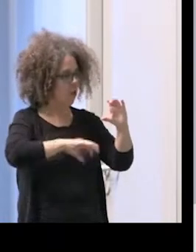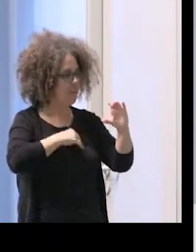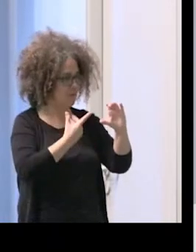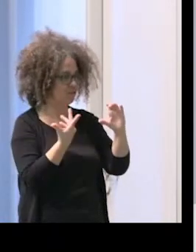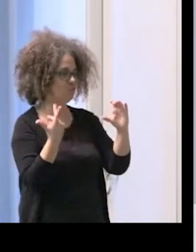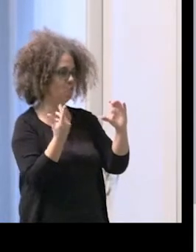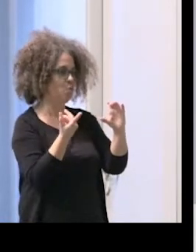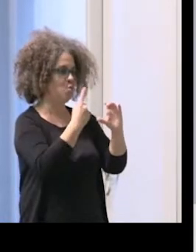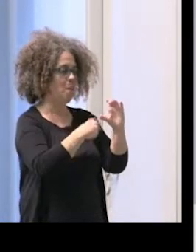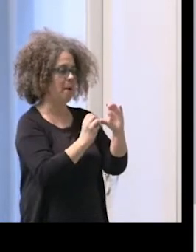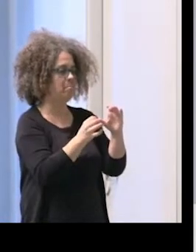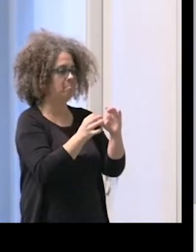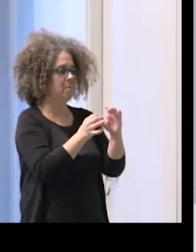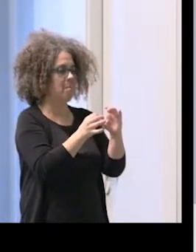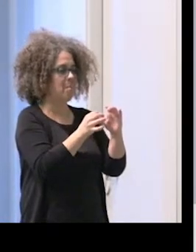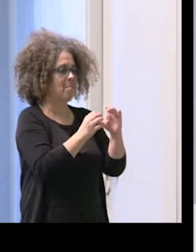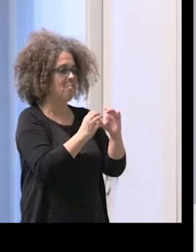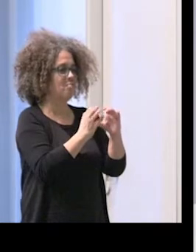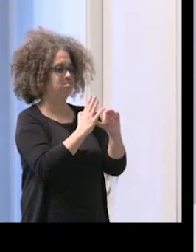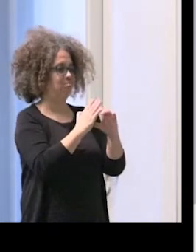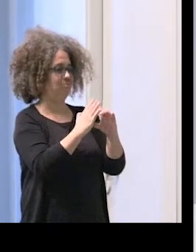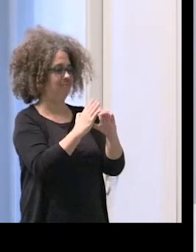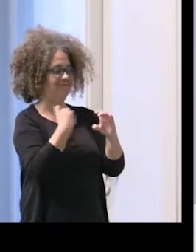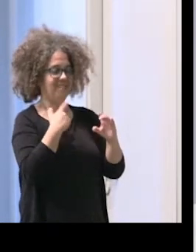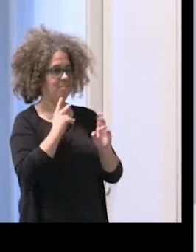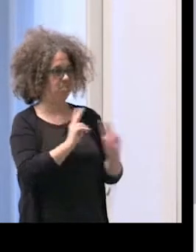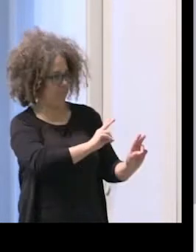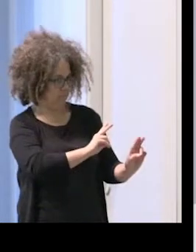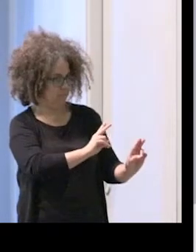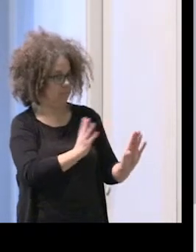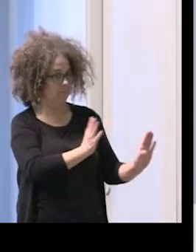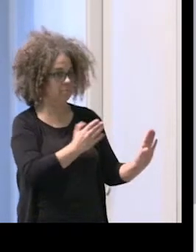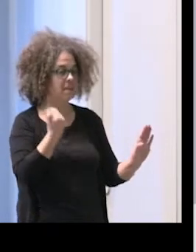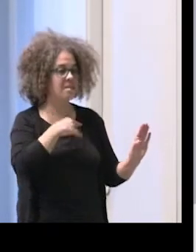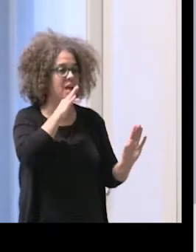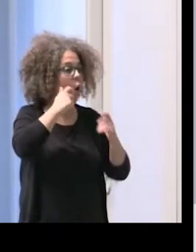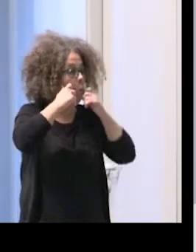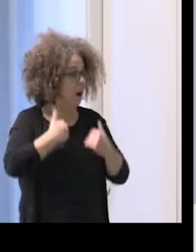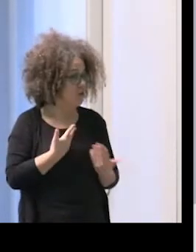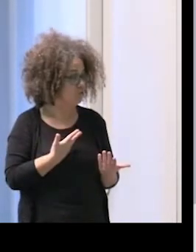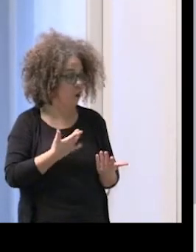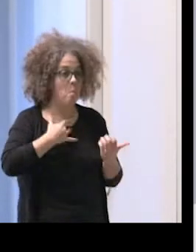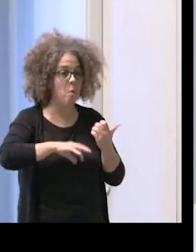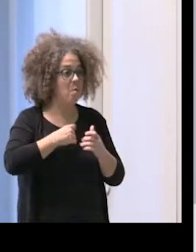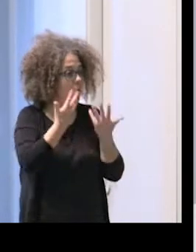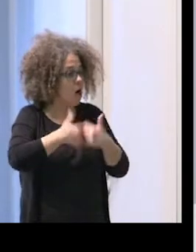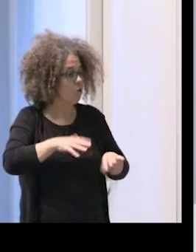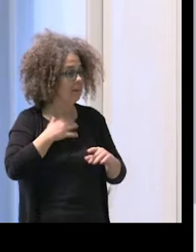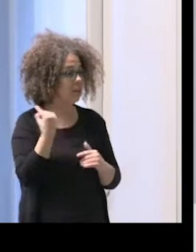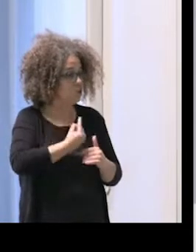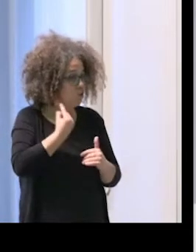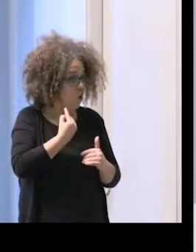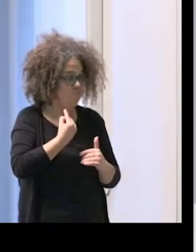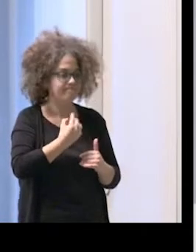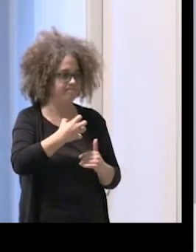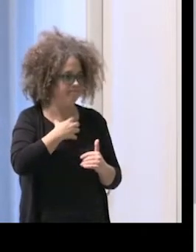Los mamíferos y los humanos, como parte del grupo de mamíferos en general, hemos perdido la capacidad de reparar y producir estas células en el adulto.